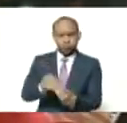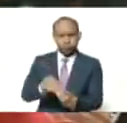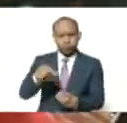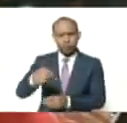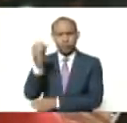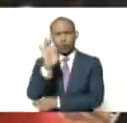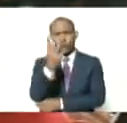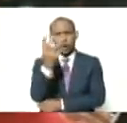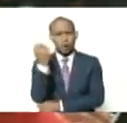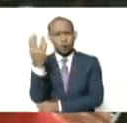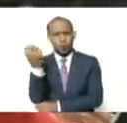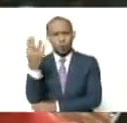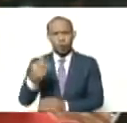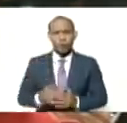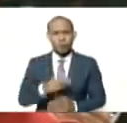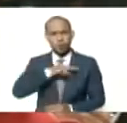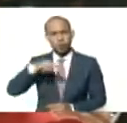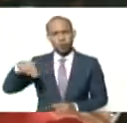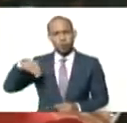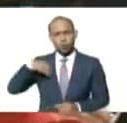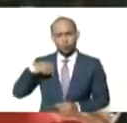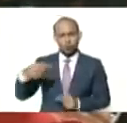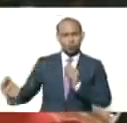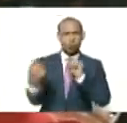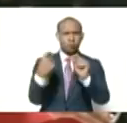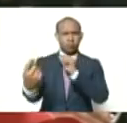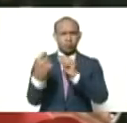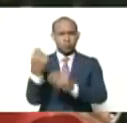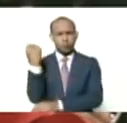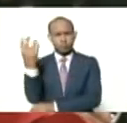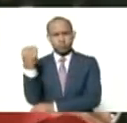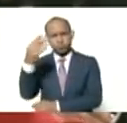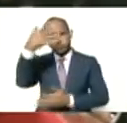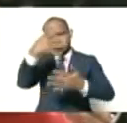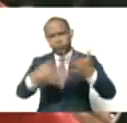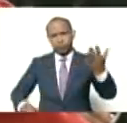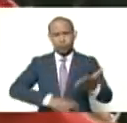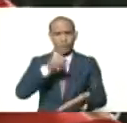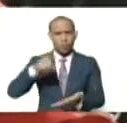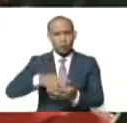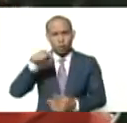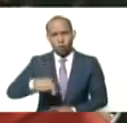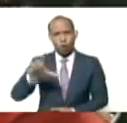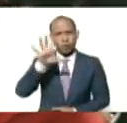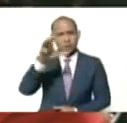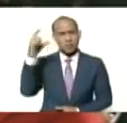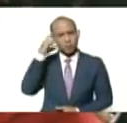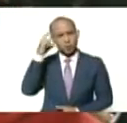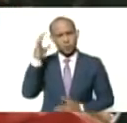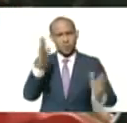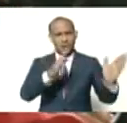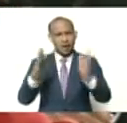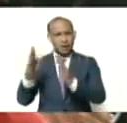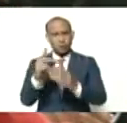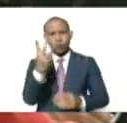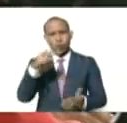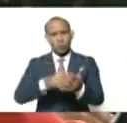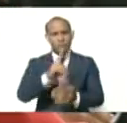cuarto Congreso que hemos tenido en esta plenaria extraordinaria, hoy 5 de marzo del año